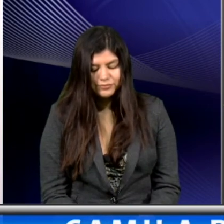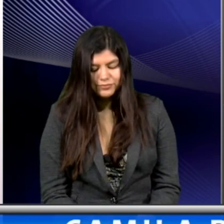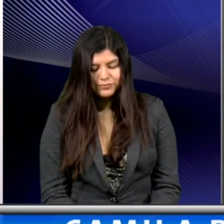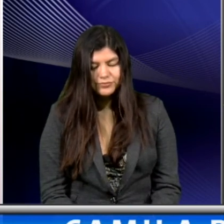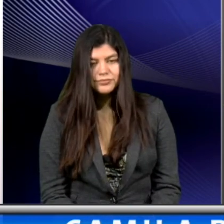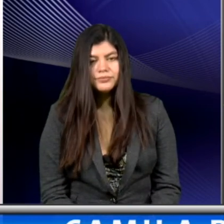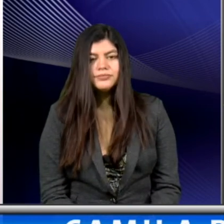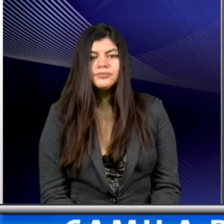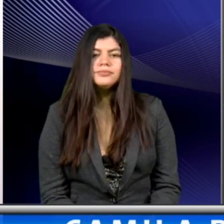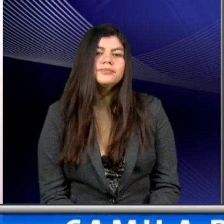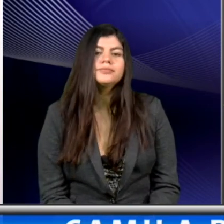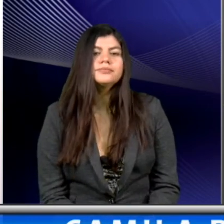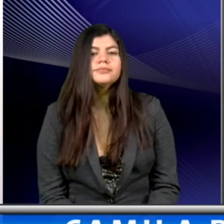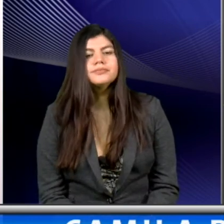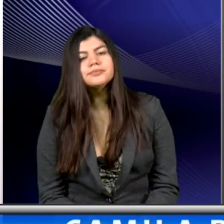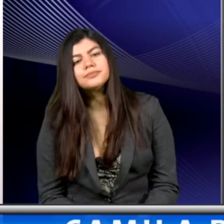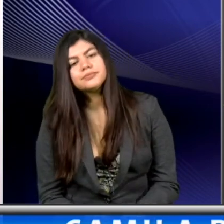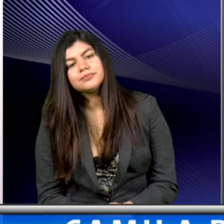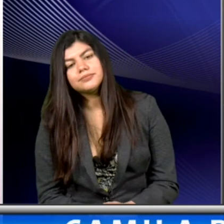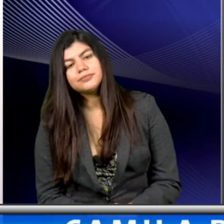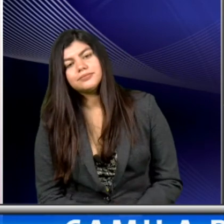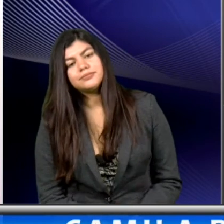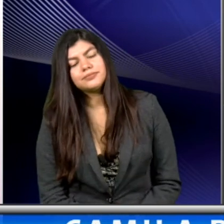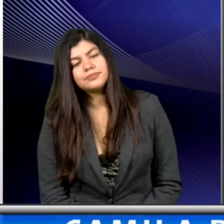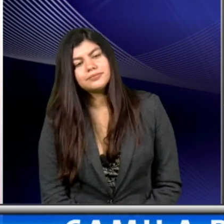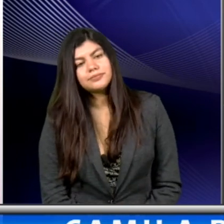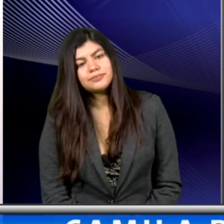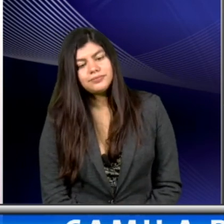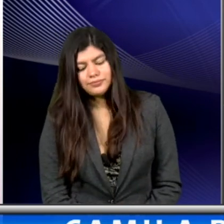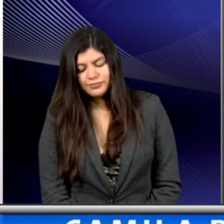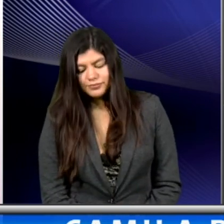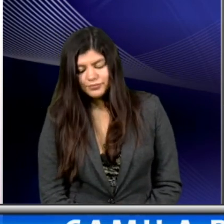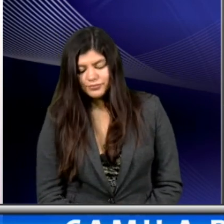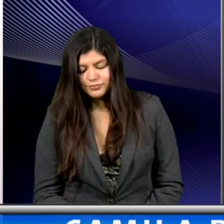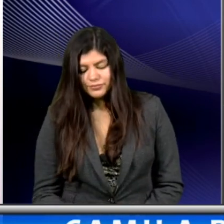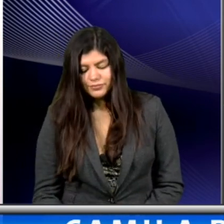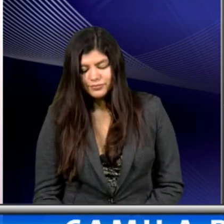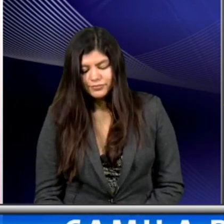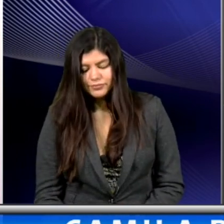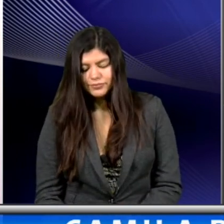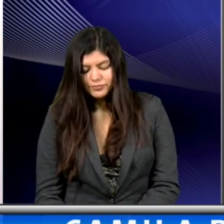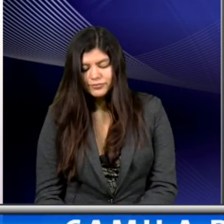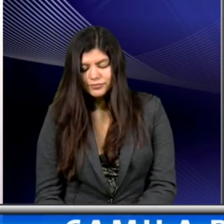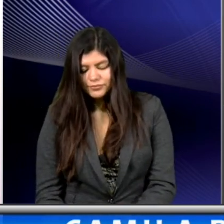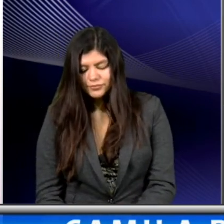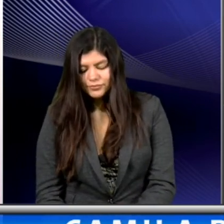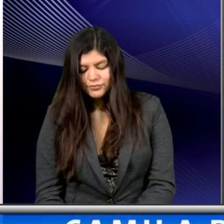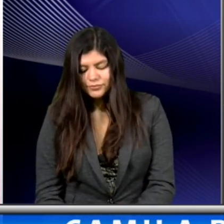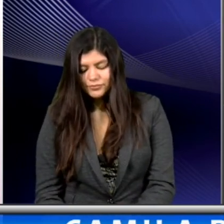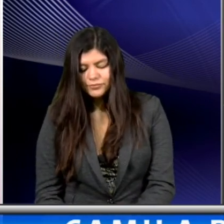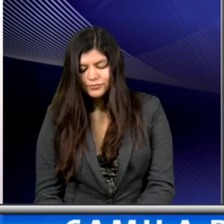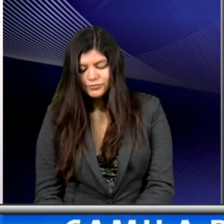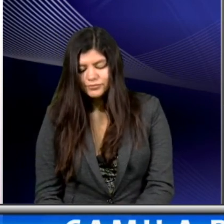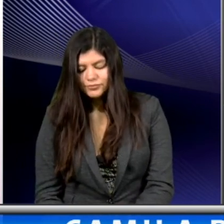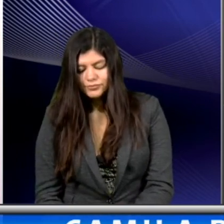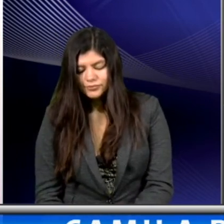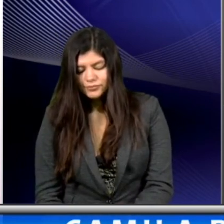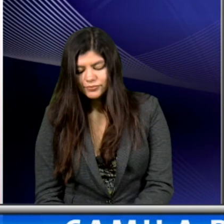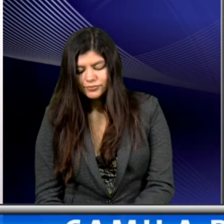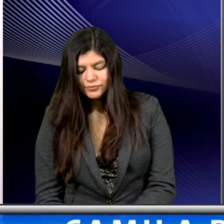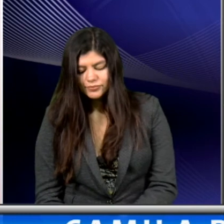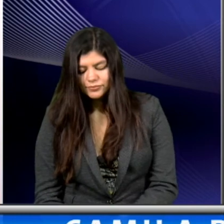la afectividad, de la adecuada resolución de conflictos, desde una comunicación afectiva y efectiva,